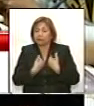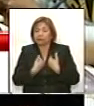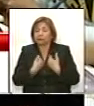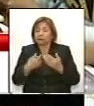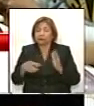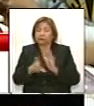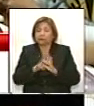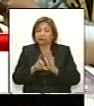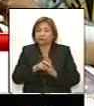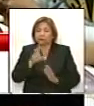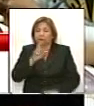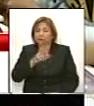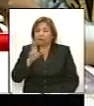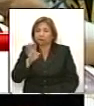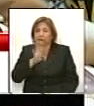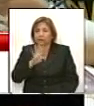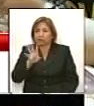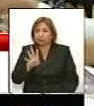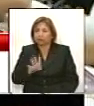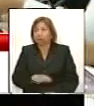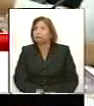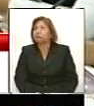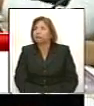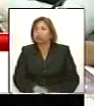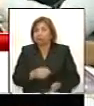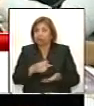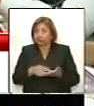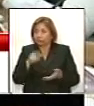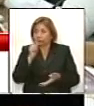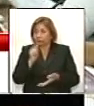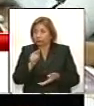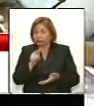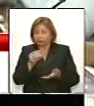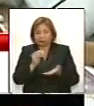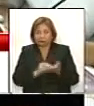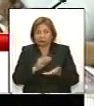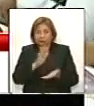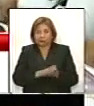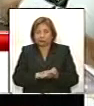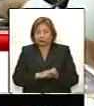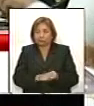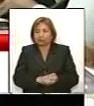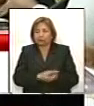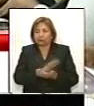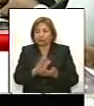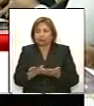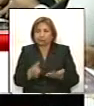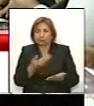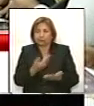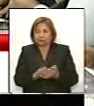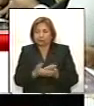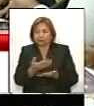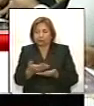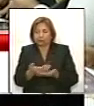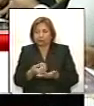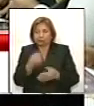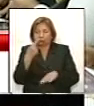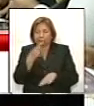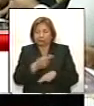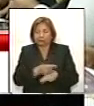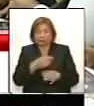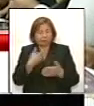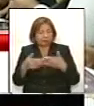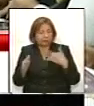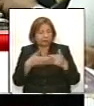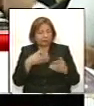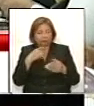ley 3036.4, y que en esa directiva se coloque que toda denuncia se recibe, aunque no se puede identificar